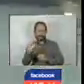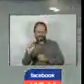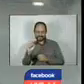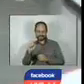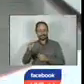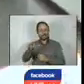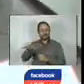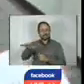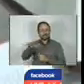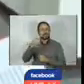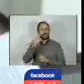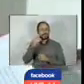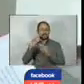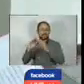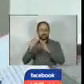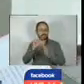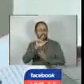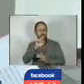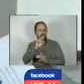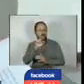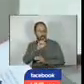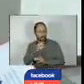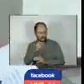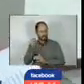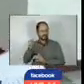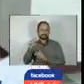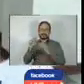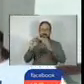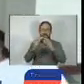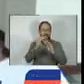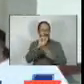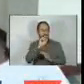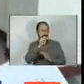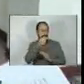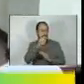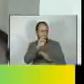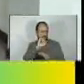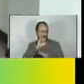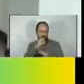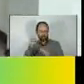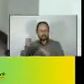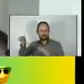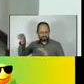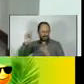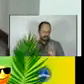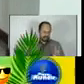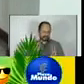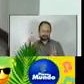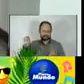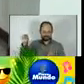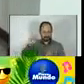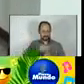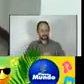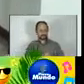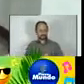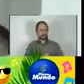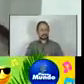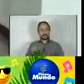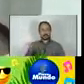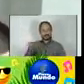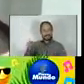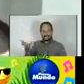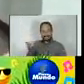específicamente en la Colonia Luz, como Comunidad del Cangrejo, entre otros, verdad, de San Salvador, por lo cual esta